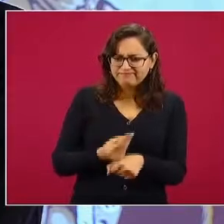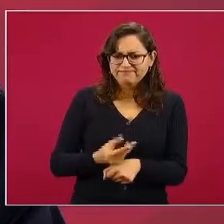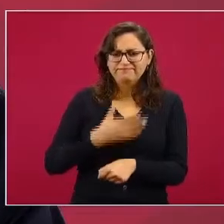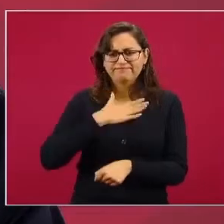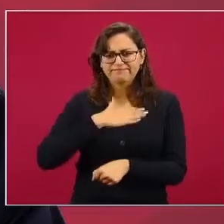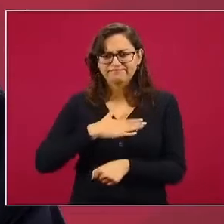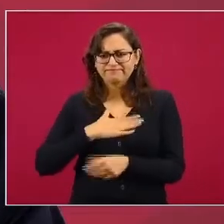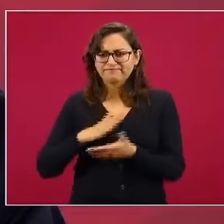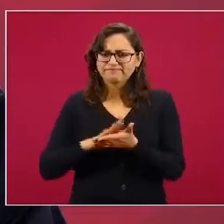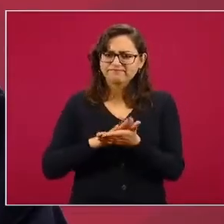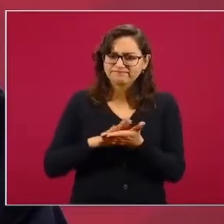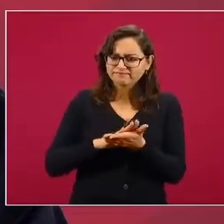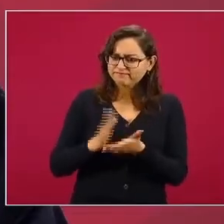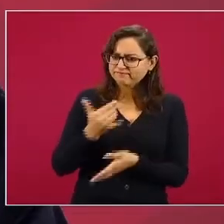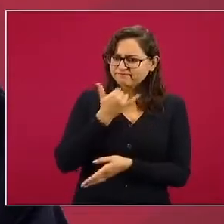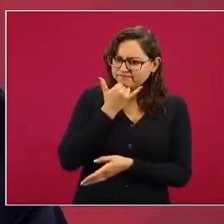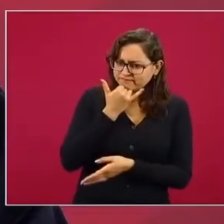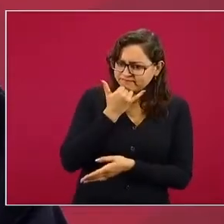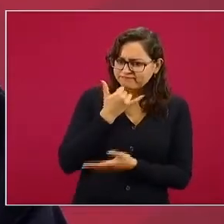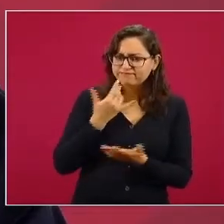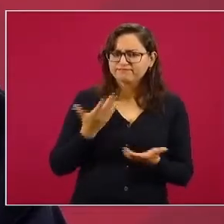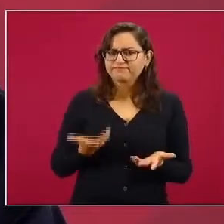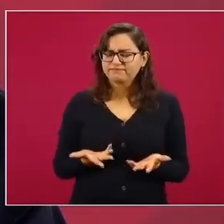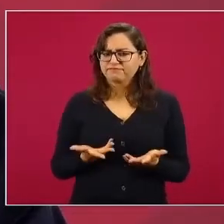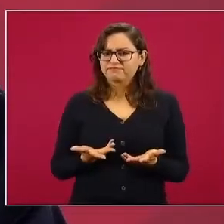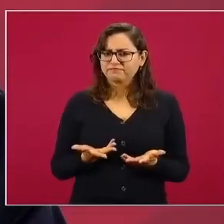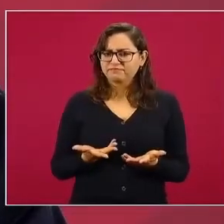de perdón.